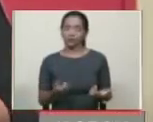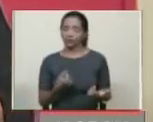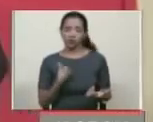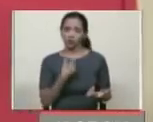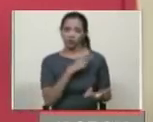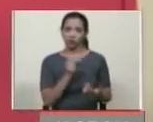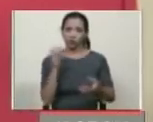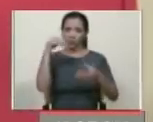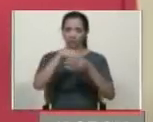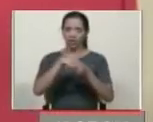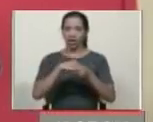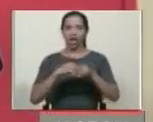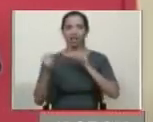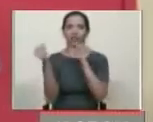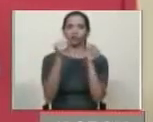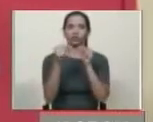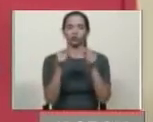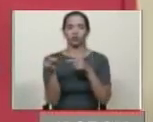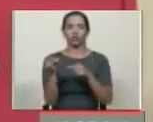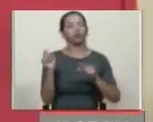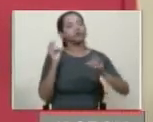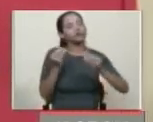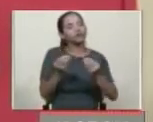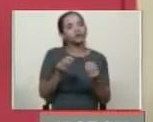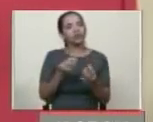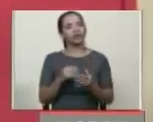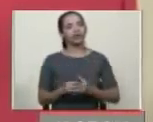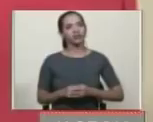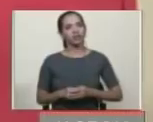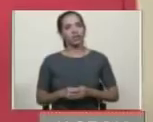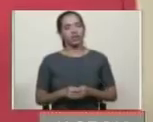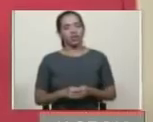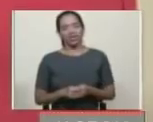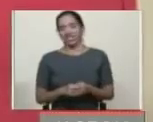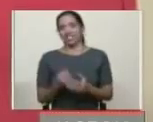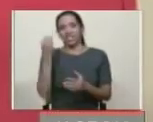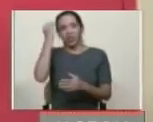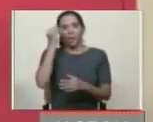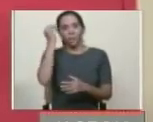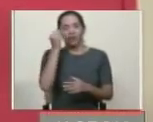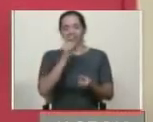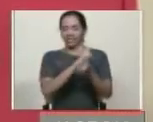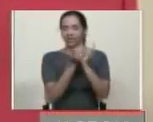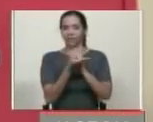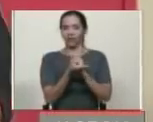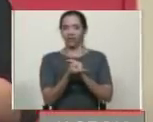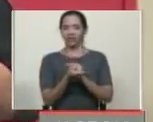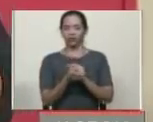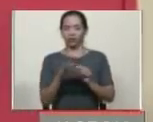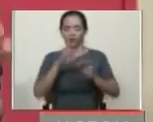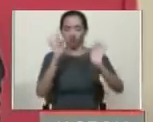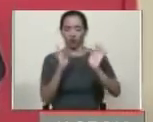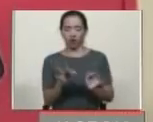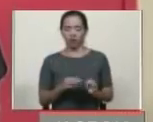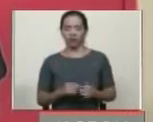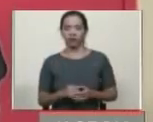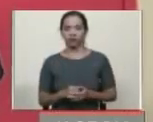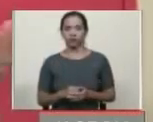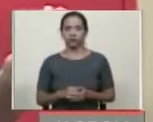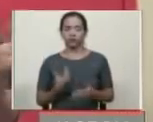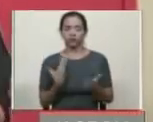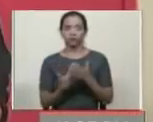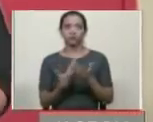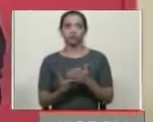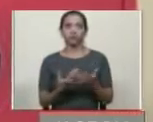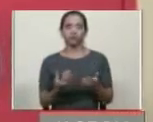a discutir con ellos. O sea, muchas veces ni pienso en cambiar su parecer, ni plantear demasiado mi argumento,